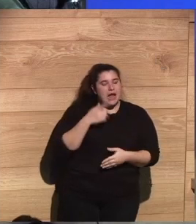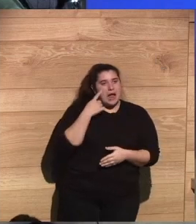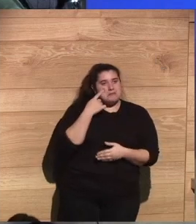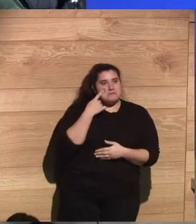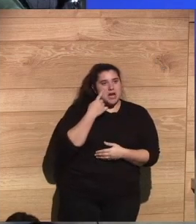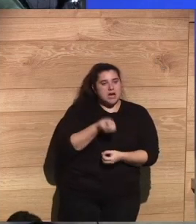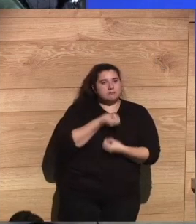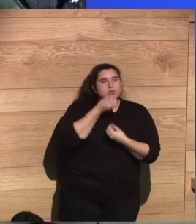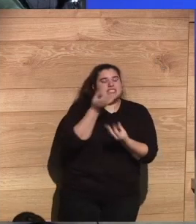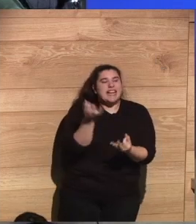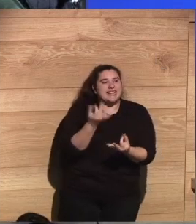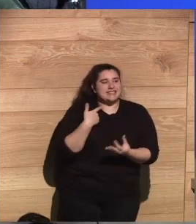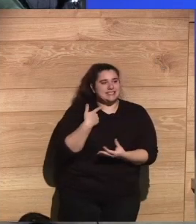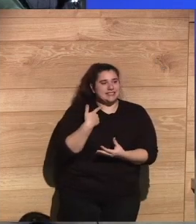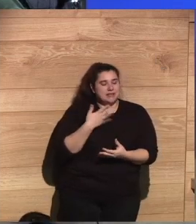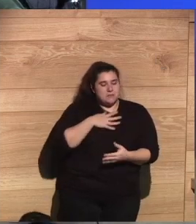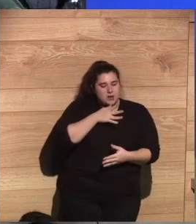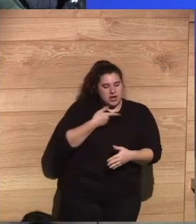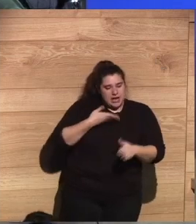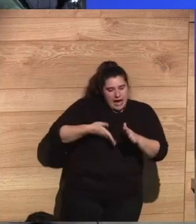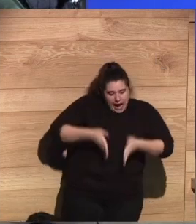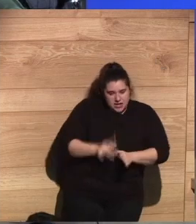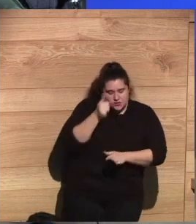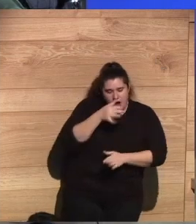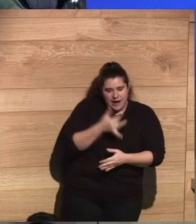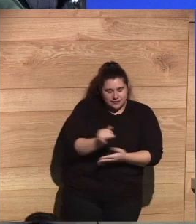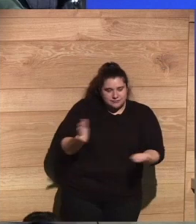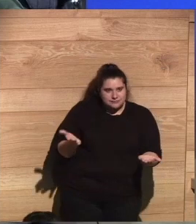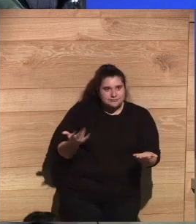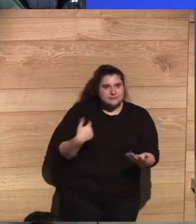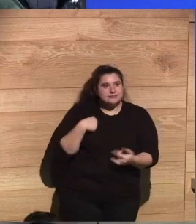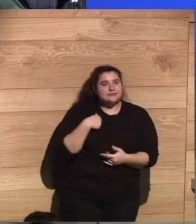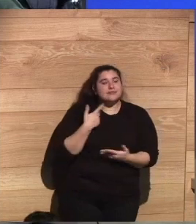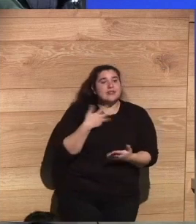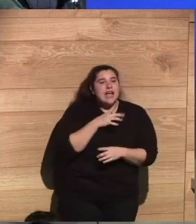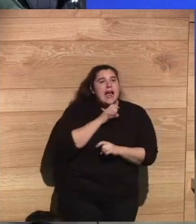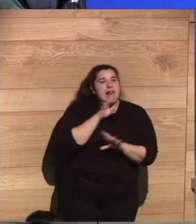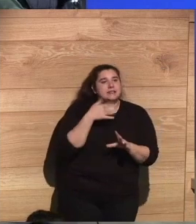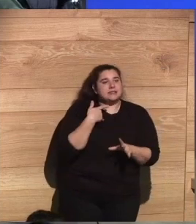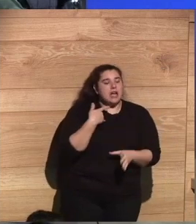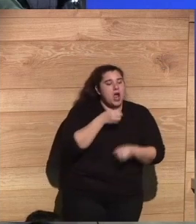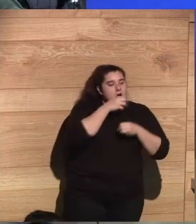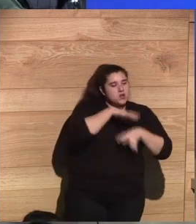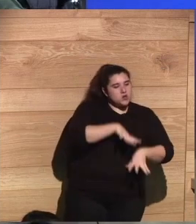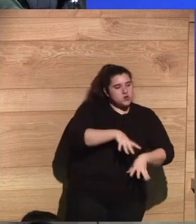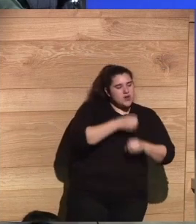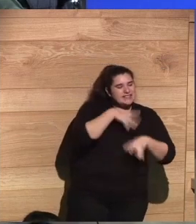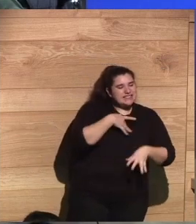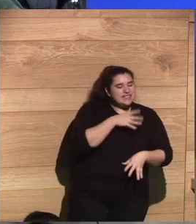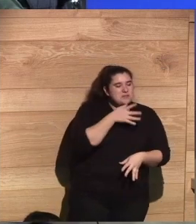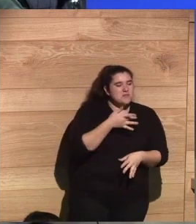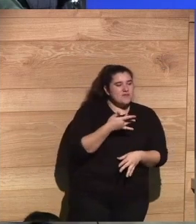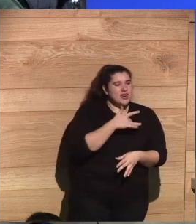qué le contaría. No tiene todavía esa edad, pero claro, la historia es una historia bastante truculenta, ¿no? Este